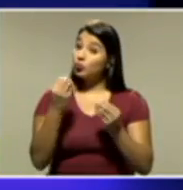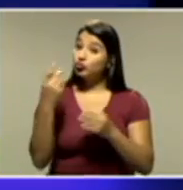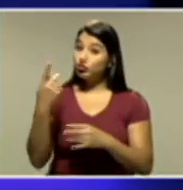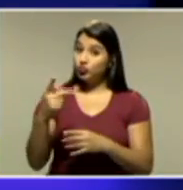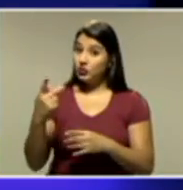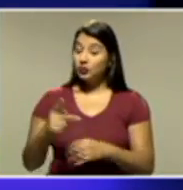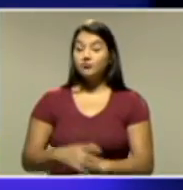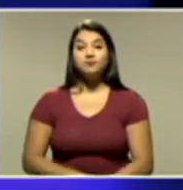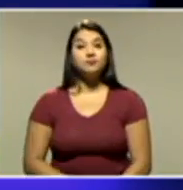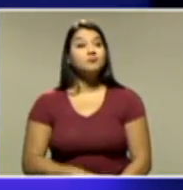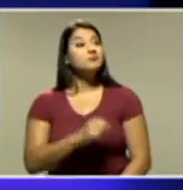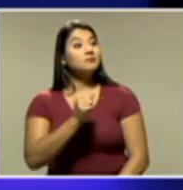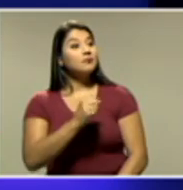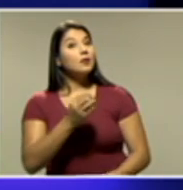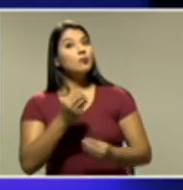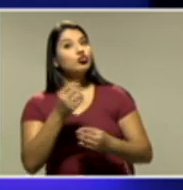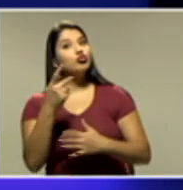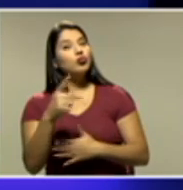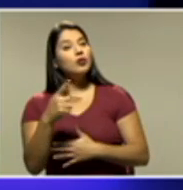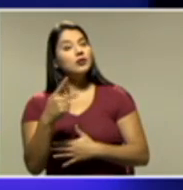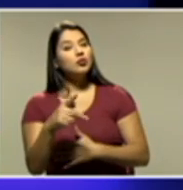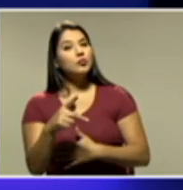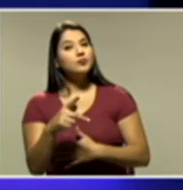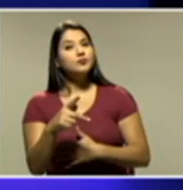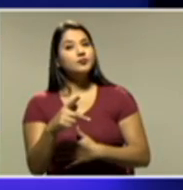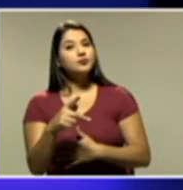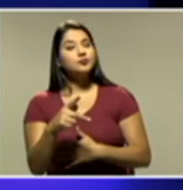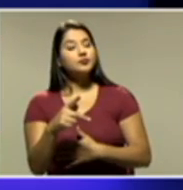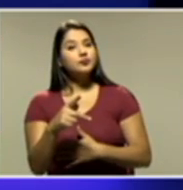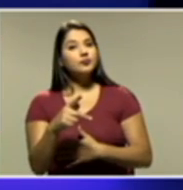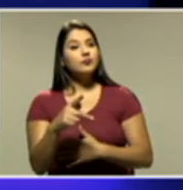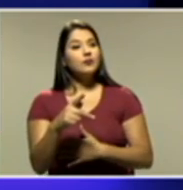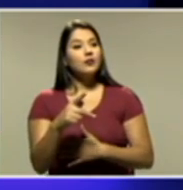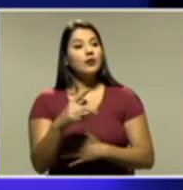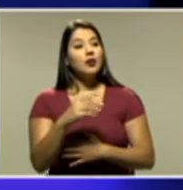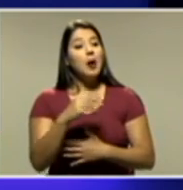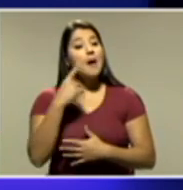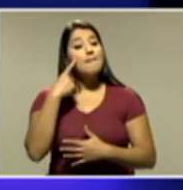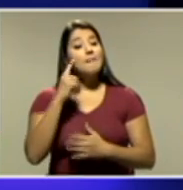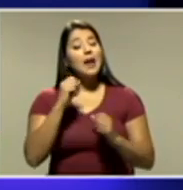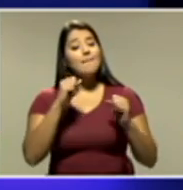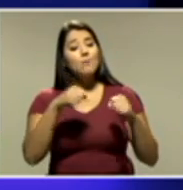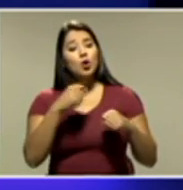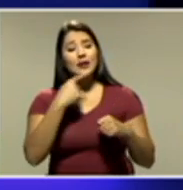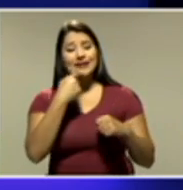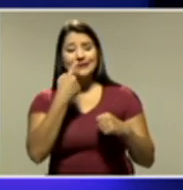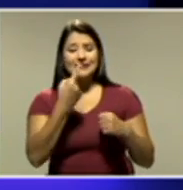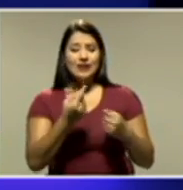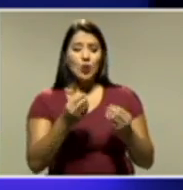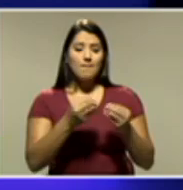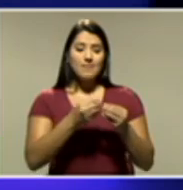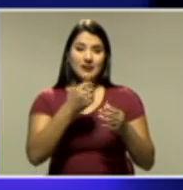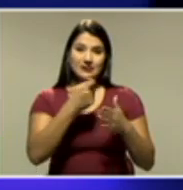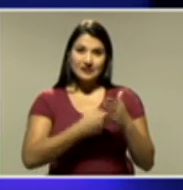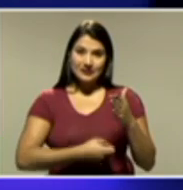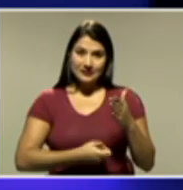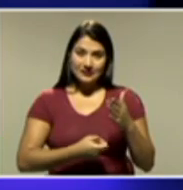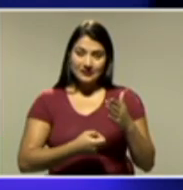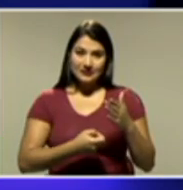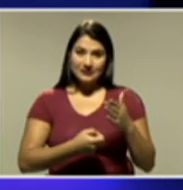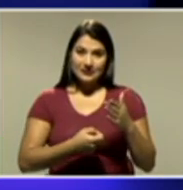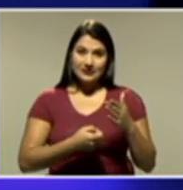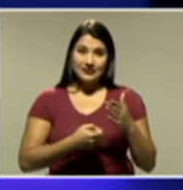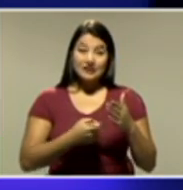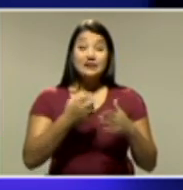grandes y para decirlo quizás un poco bruscamente, el hecho de que